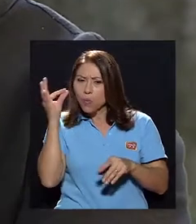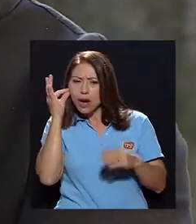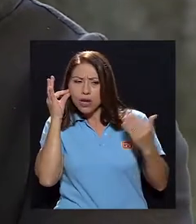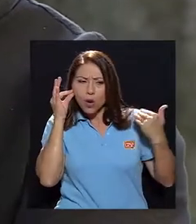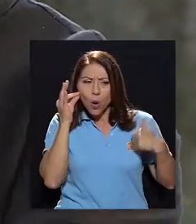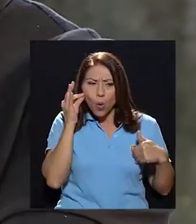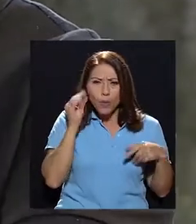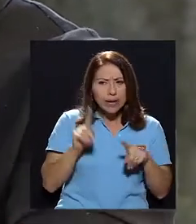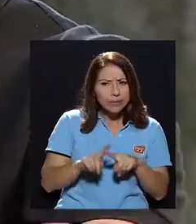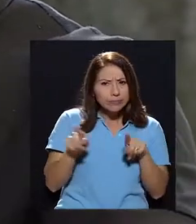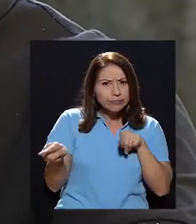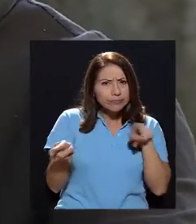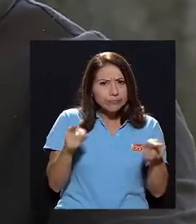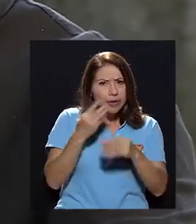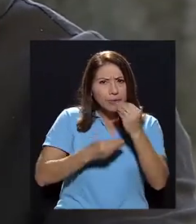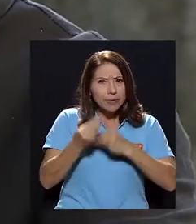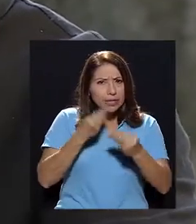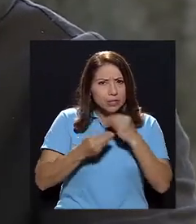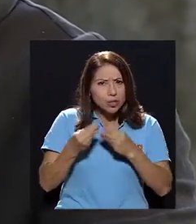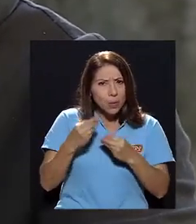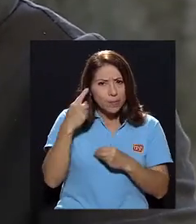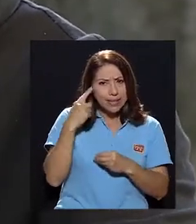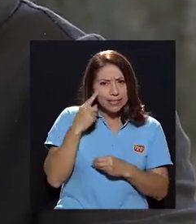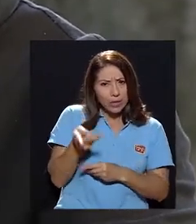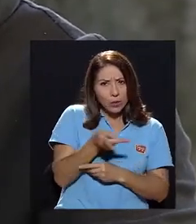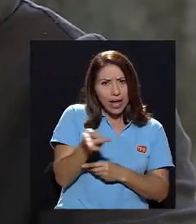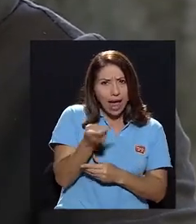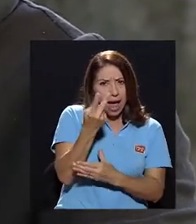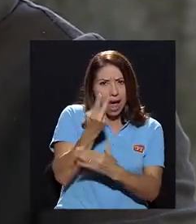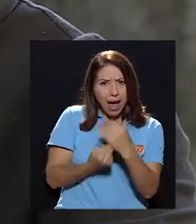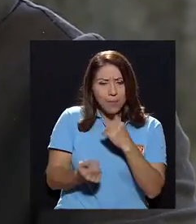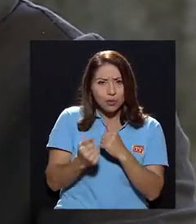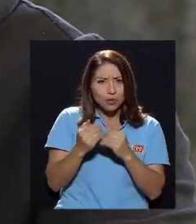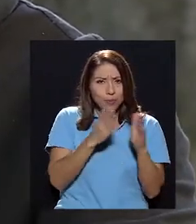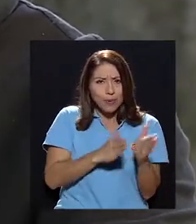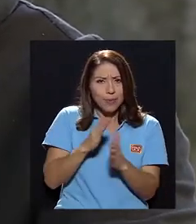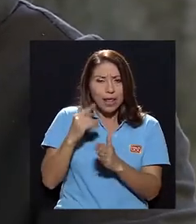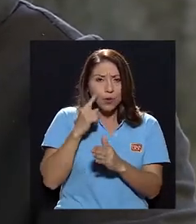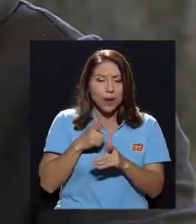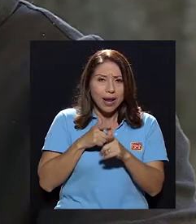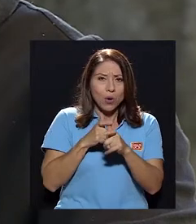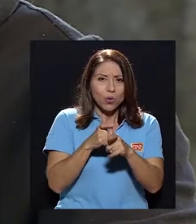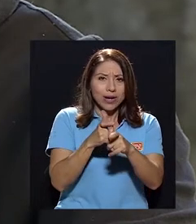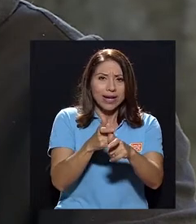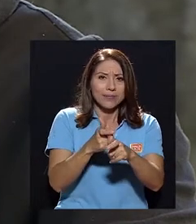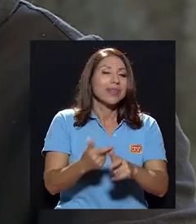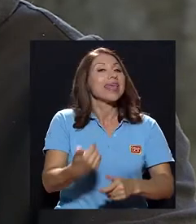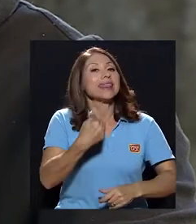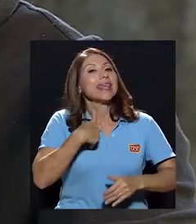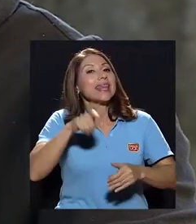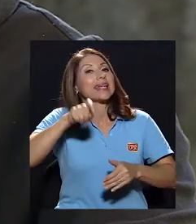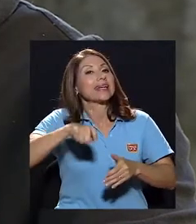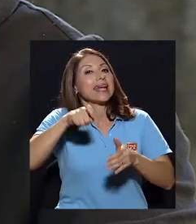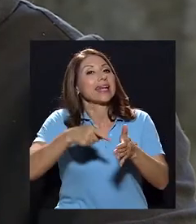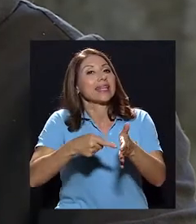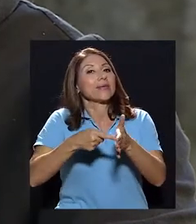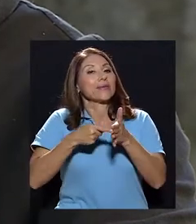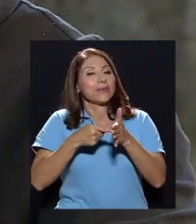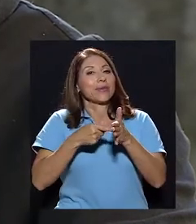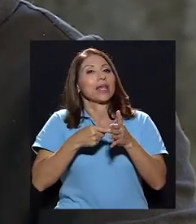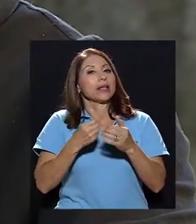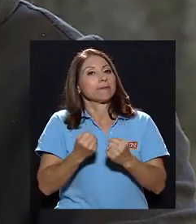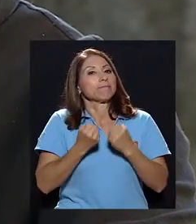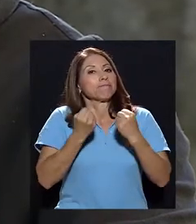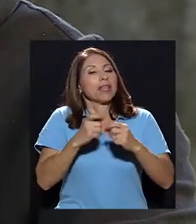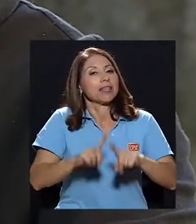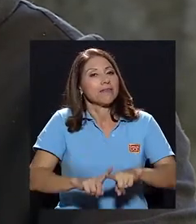digamos, pensando en que se están preparando para correr? Tienen requerimientos energéticos diferentes. Usualmente